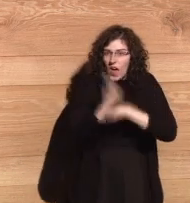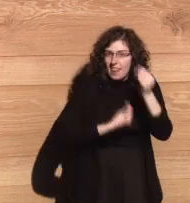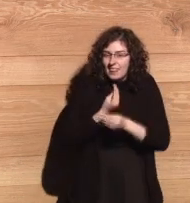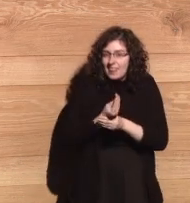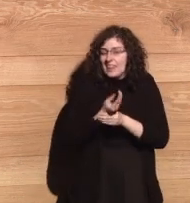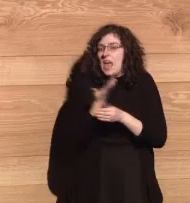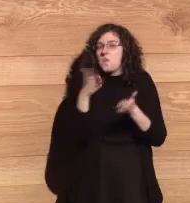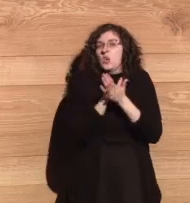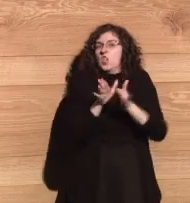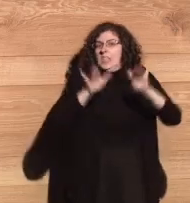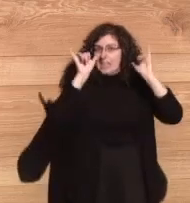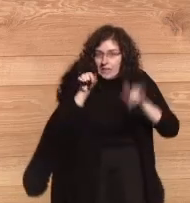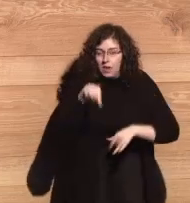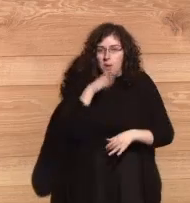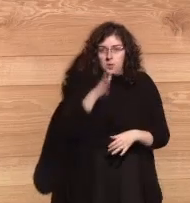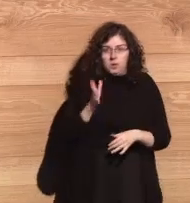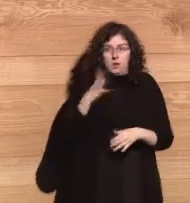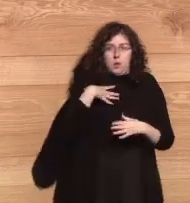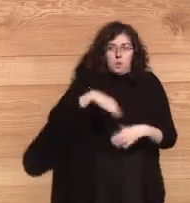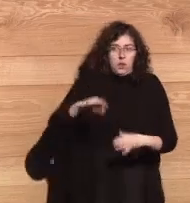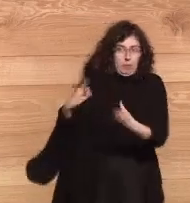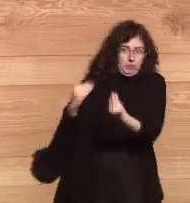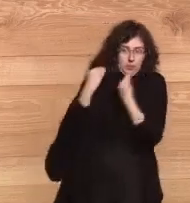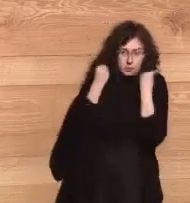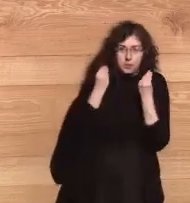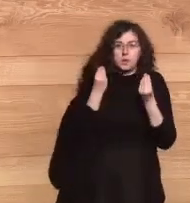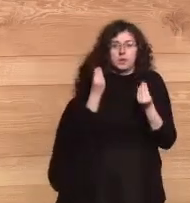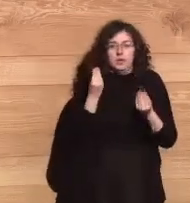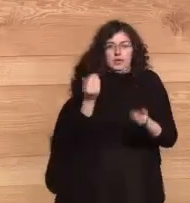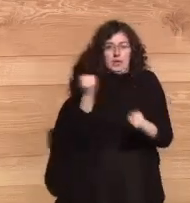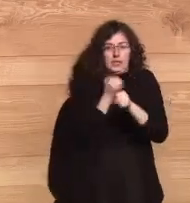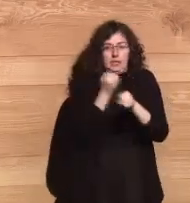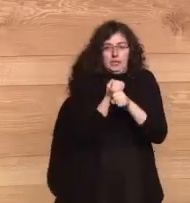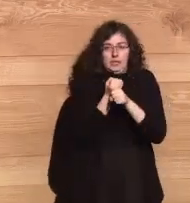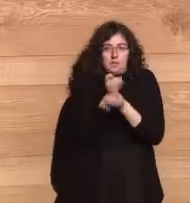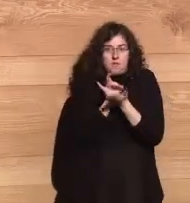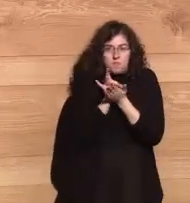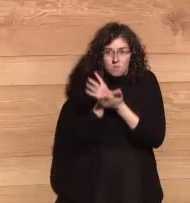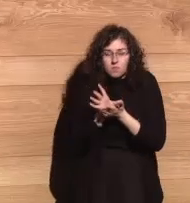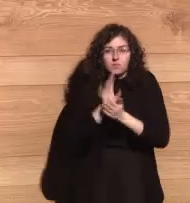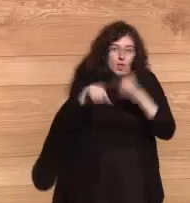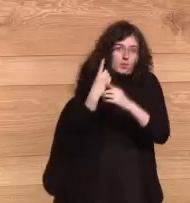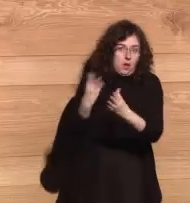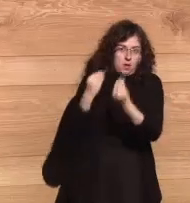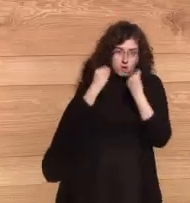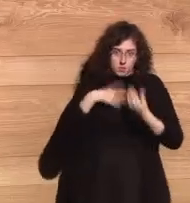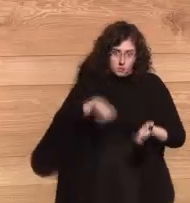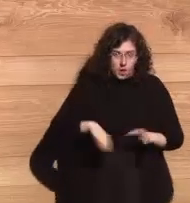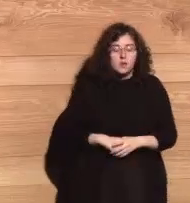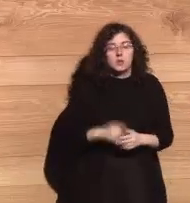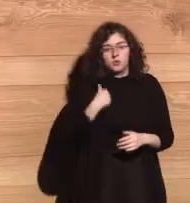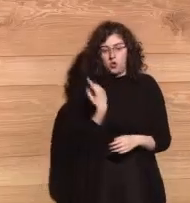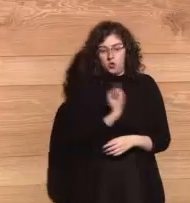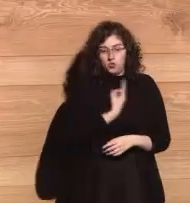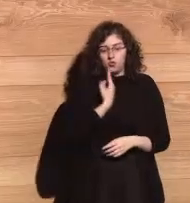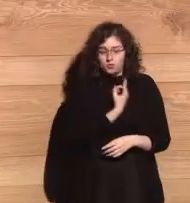es que se le podía venir encima pues todo el marrón de momento de perder el trabajo y lo segundo de que se buscase una buena riña. Entonces yo me serví sola pues todo